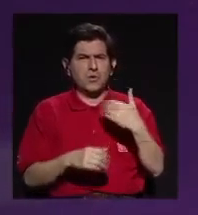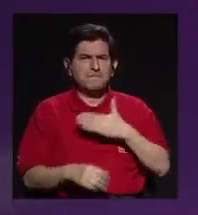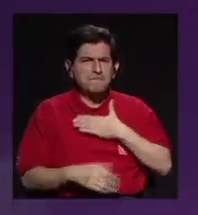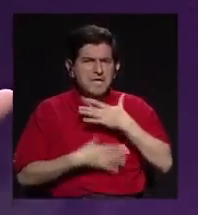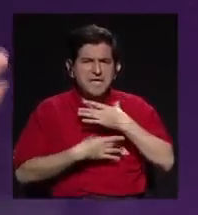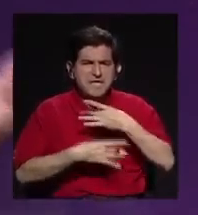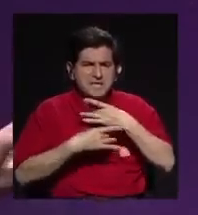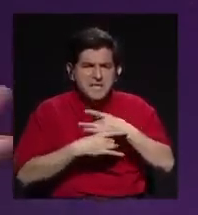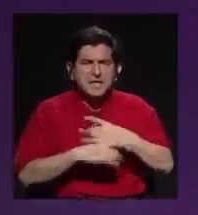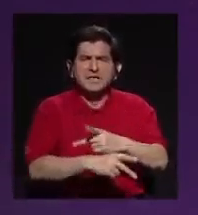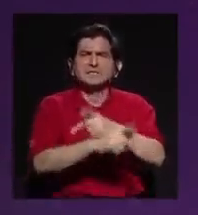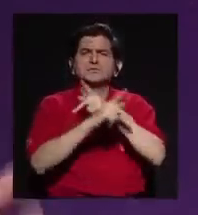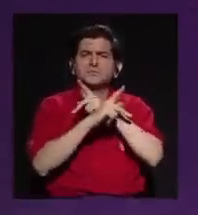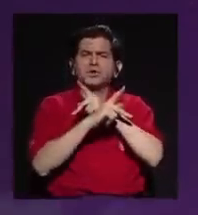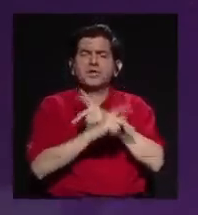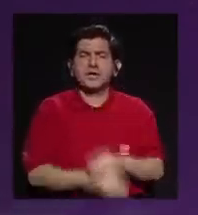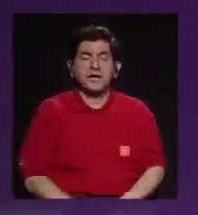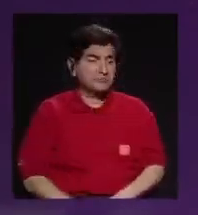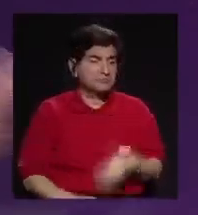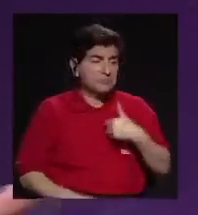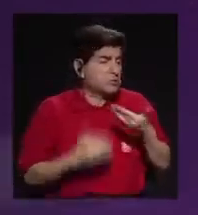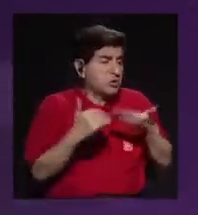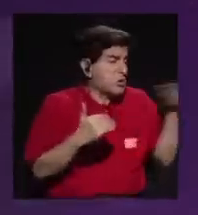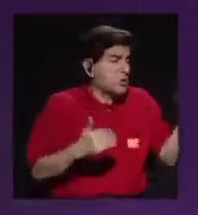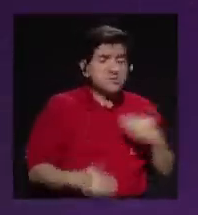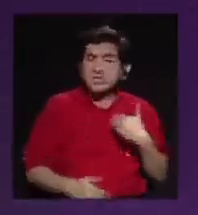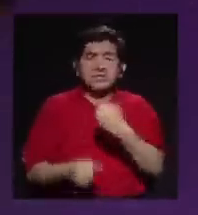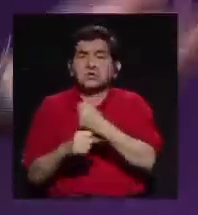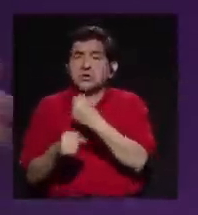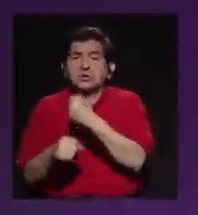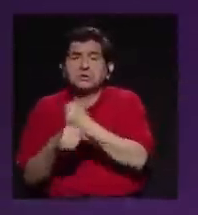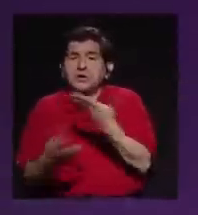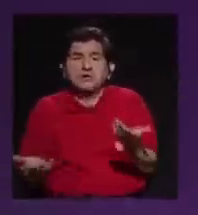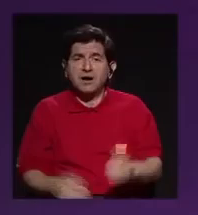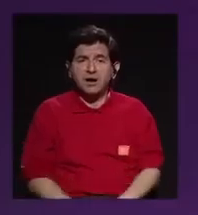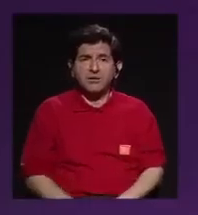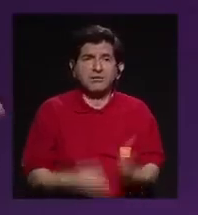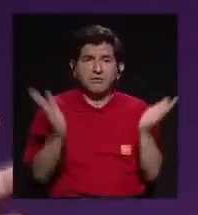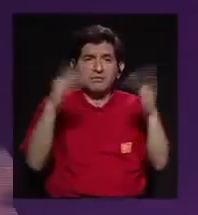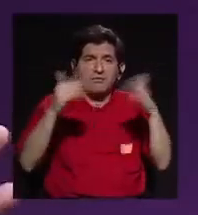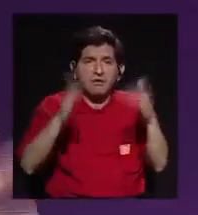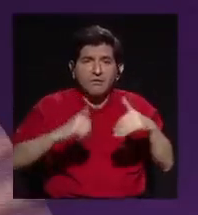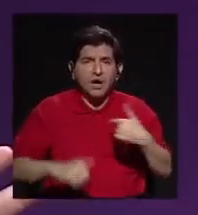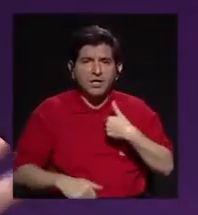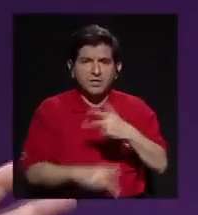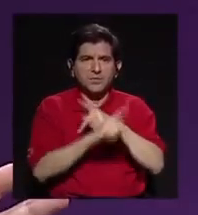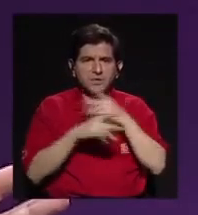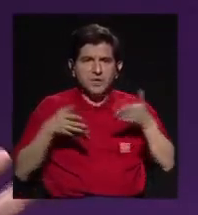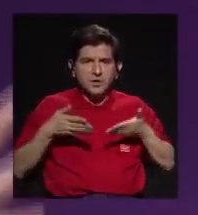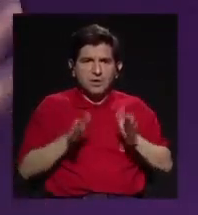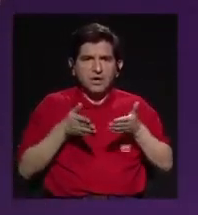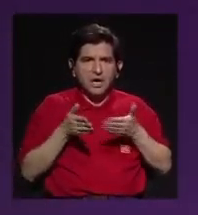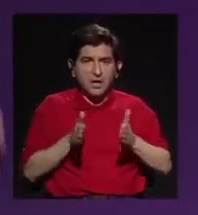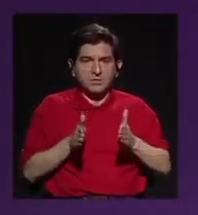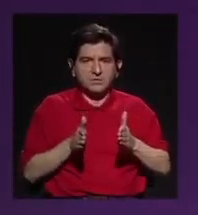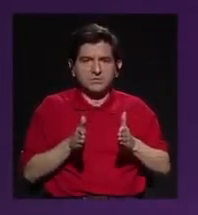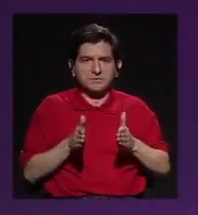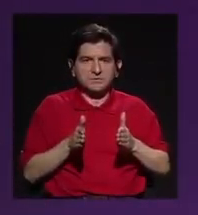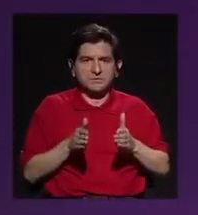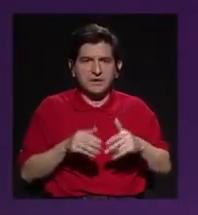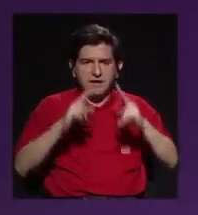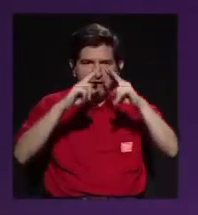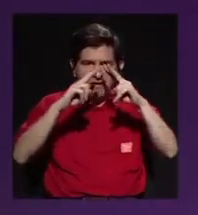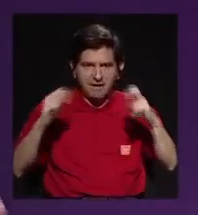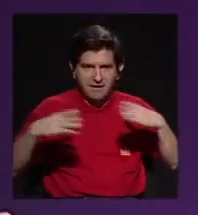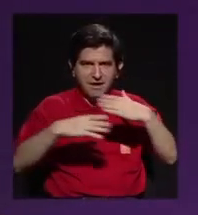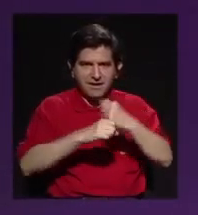lo que protejo? Como no puedo proteger bienes, total, ni puedo proteger trabajo, ni porque prácticamente eso no existe, yo protejo a mis hijos e hijas. Entonces, el análisis que se